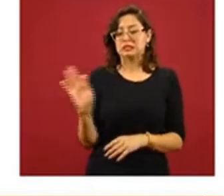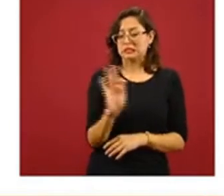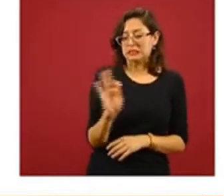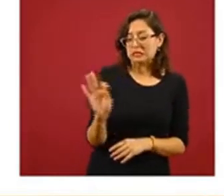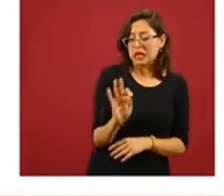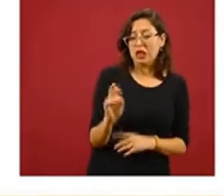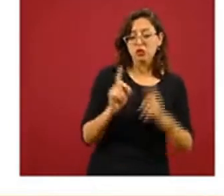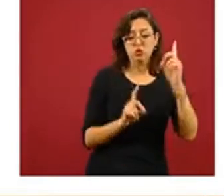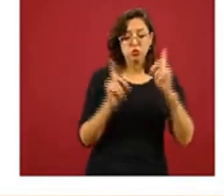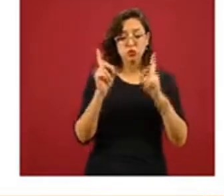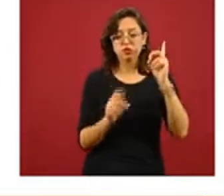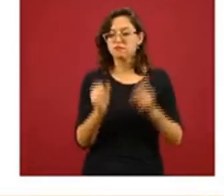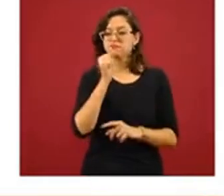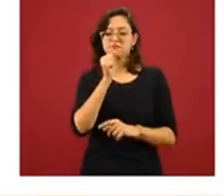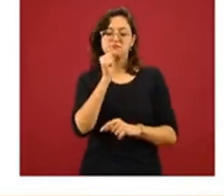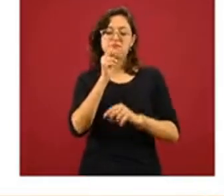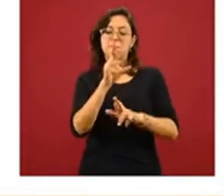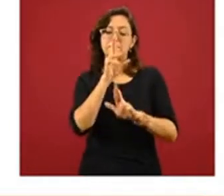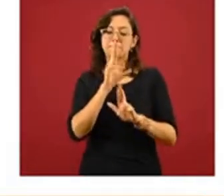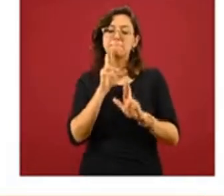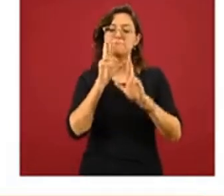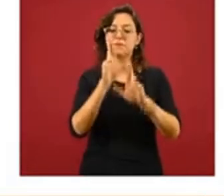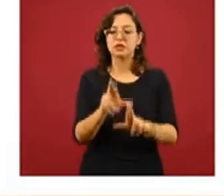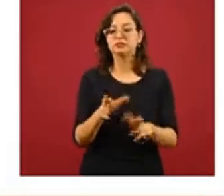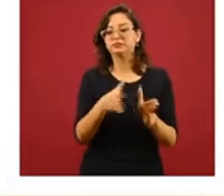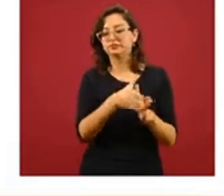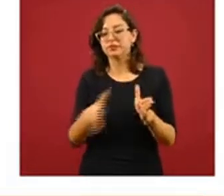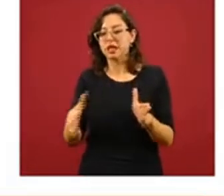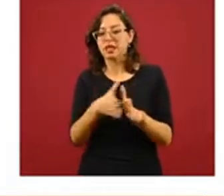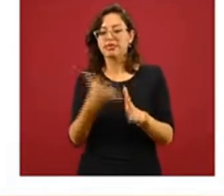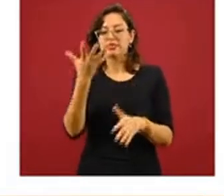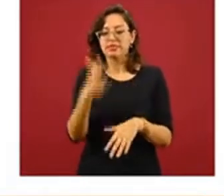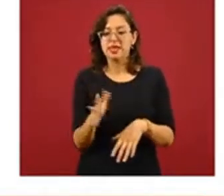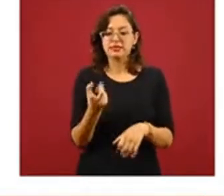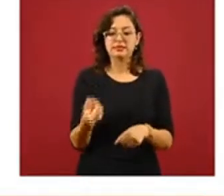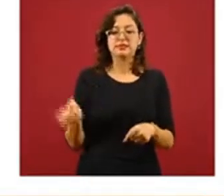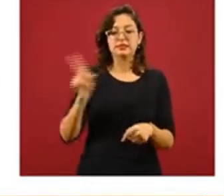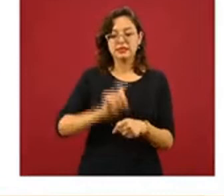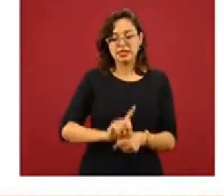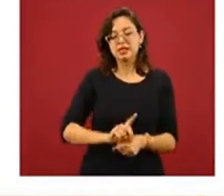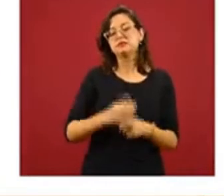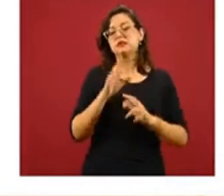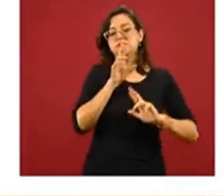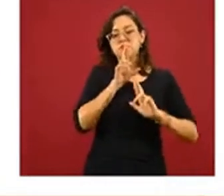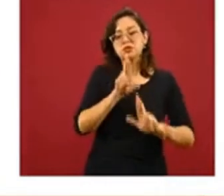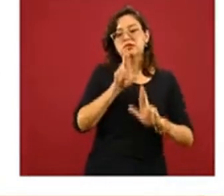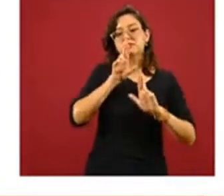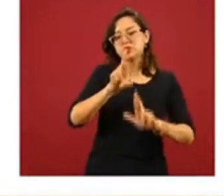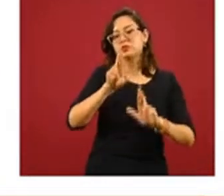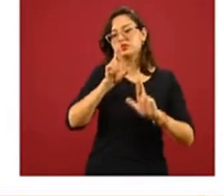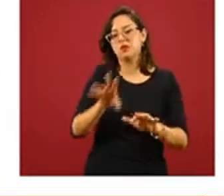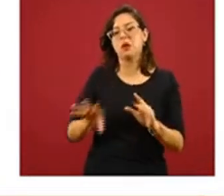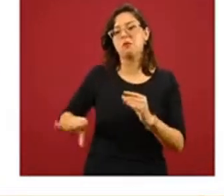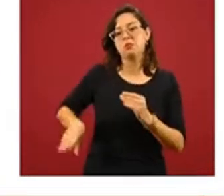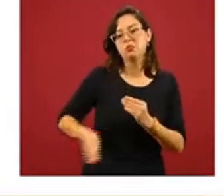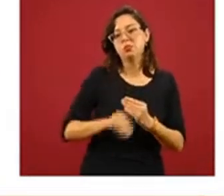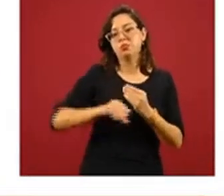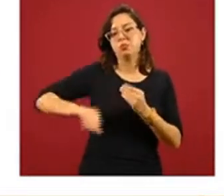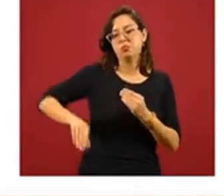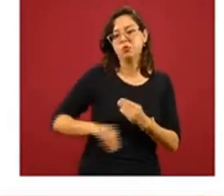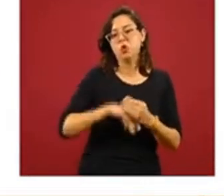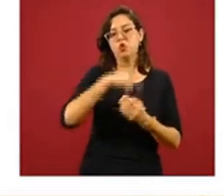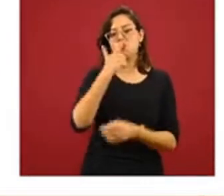están pendientes de un resultado en los últimos 10 días, y en la medida que se van emitiendo sus resultados, pues van pasando